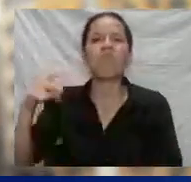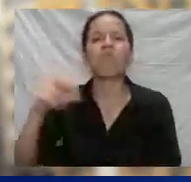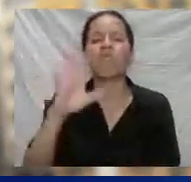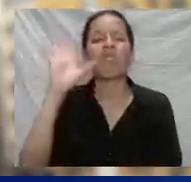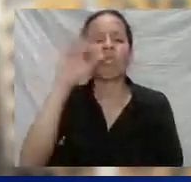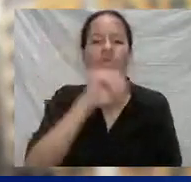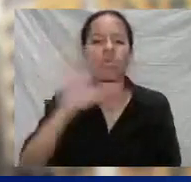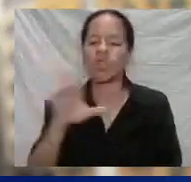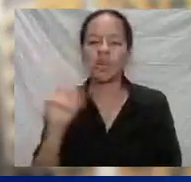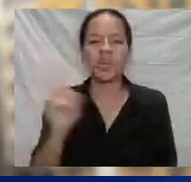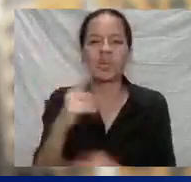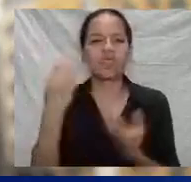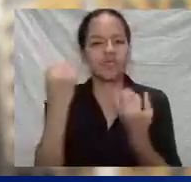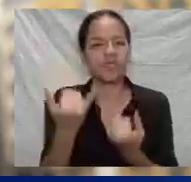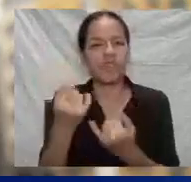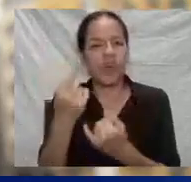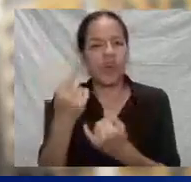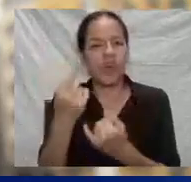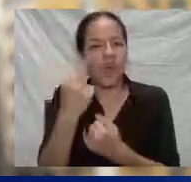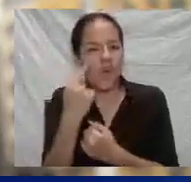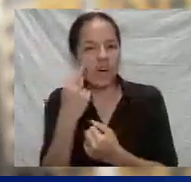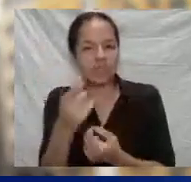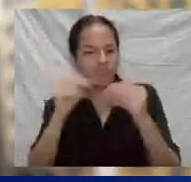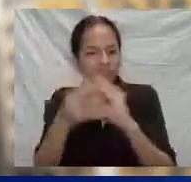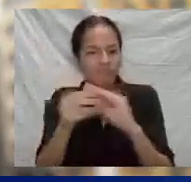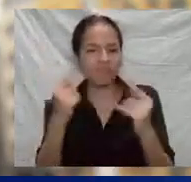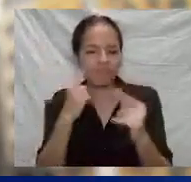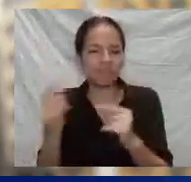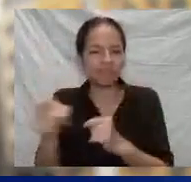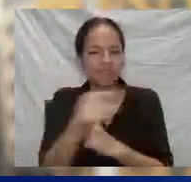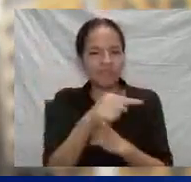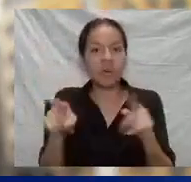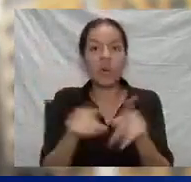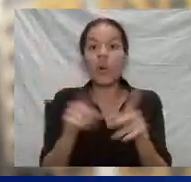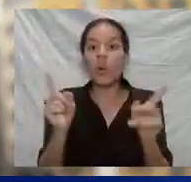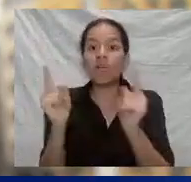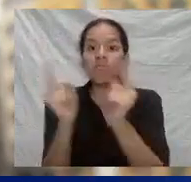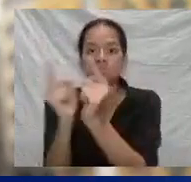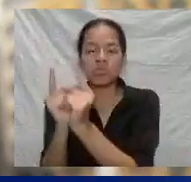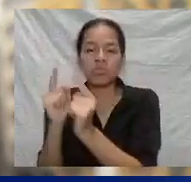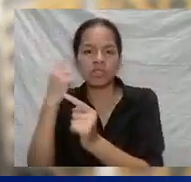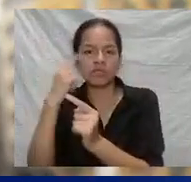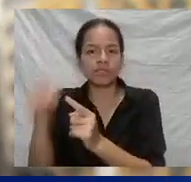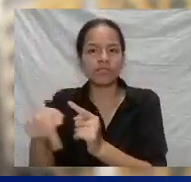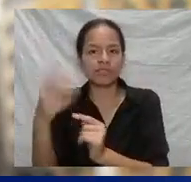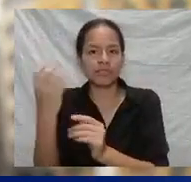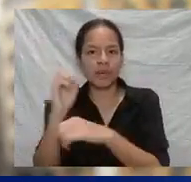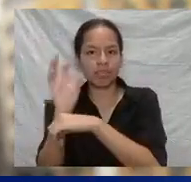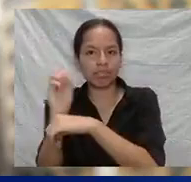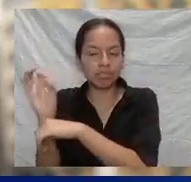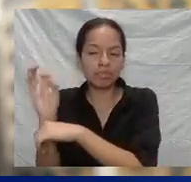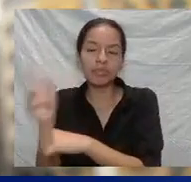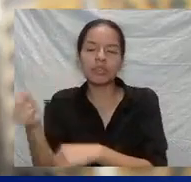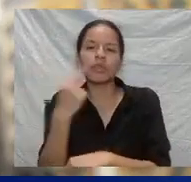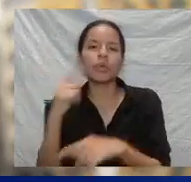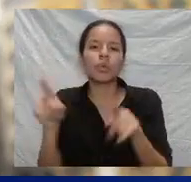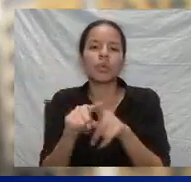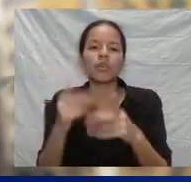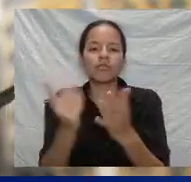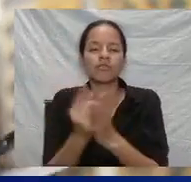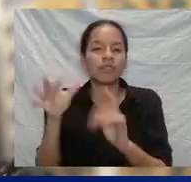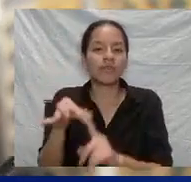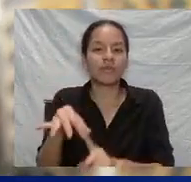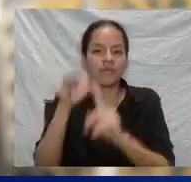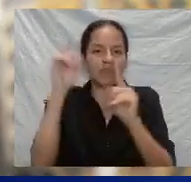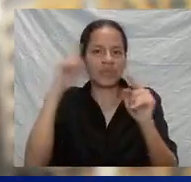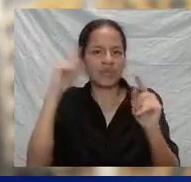detrás y también todos los programas micro programas que tenemos para ustedes van a tener una edición especial por fiestas patrias vamos